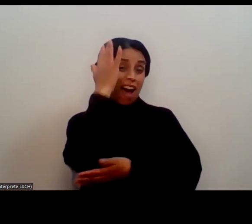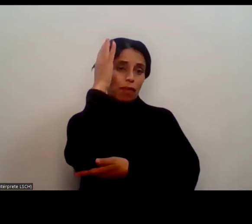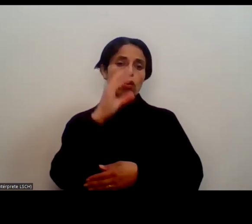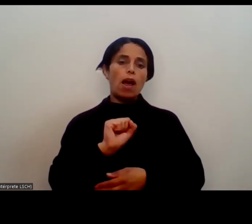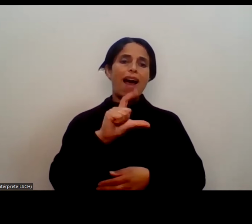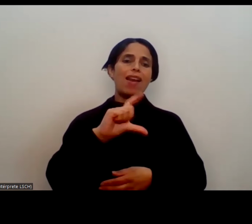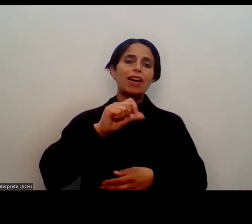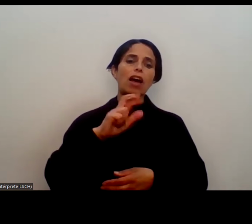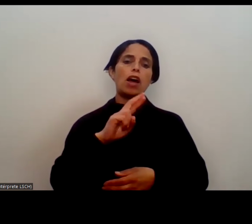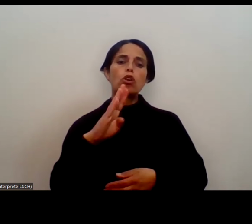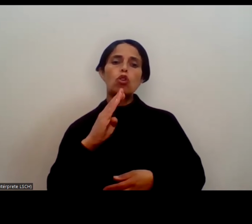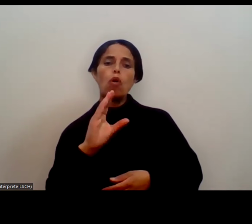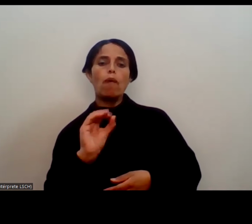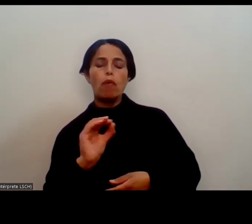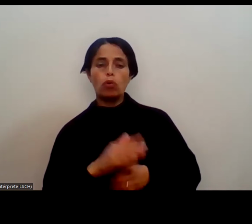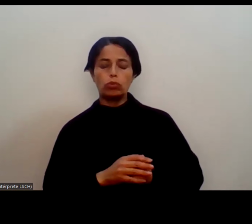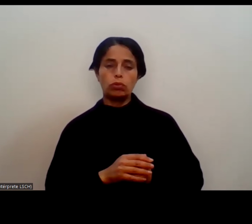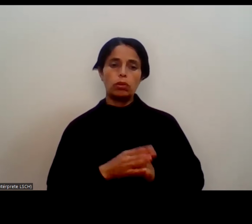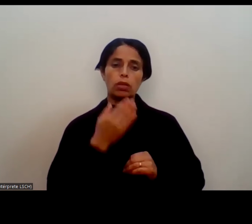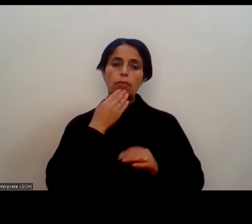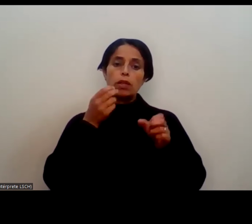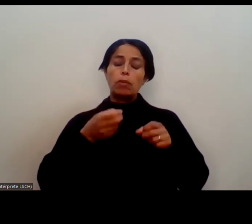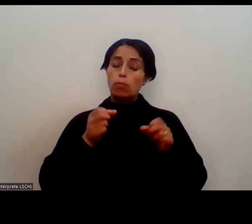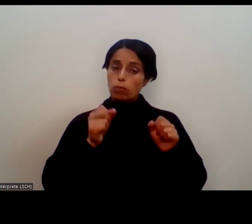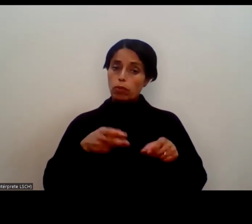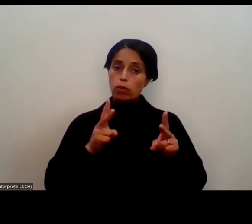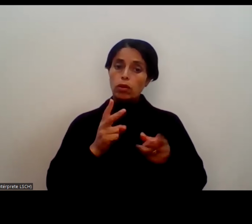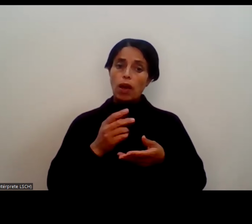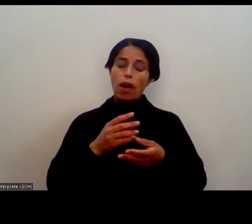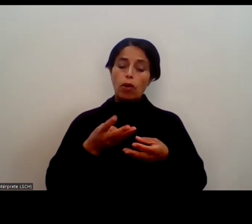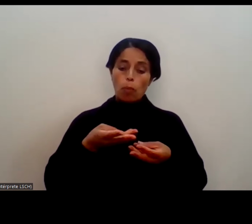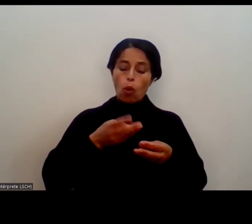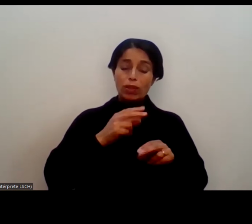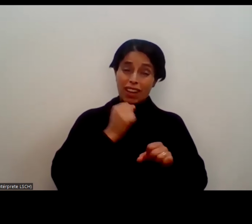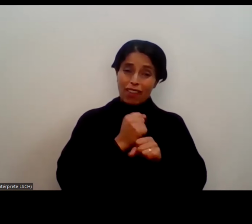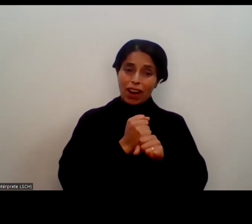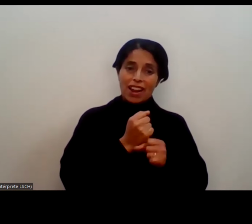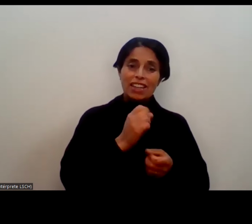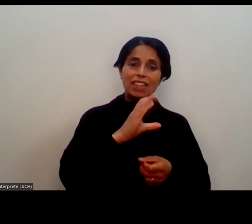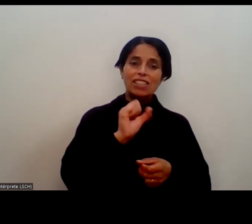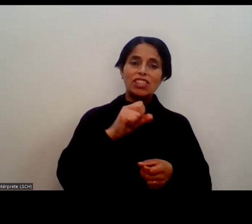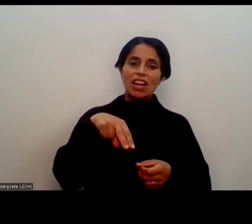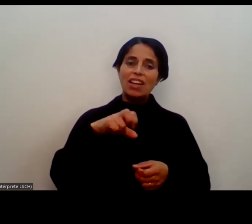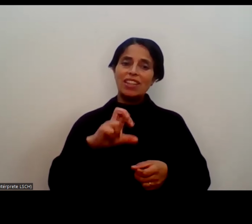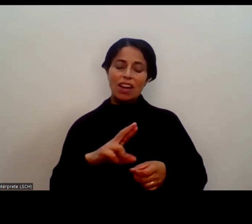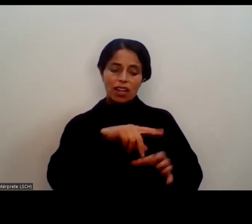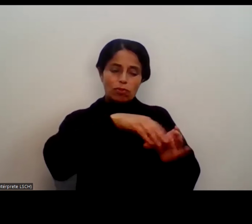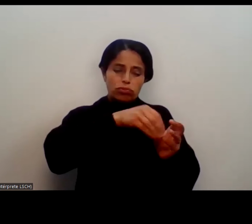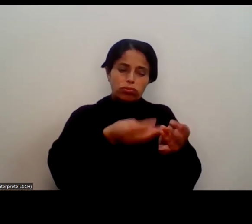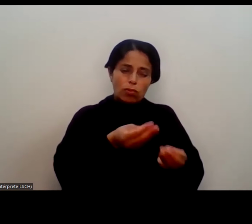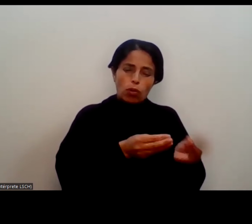pero también era posible fermentar el chañar. Mm. Y por otro lado,